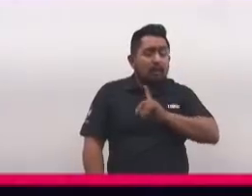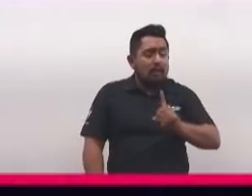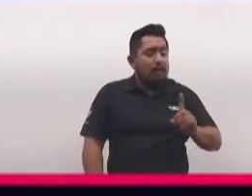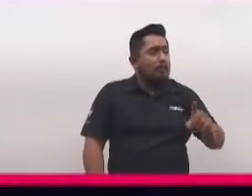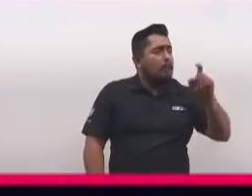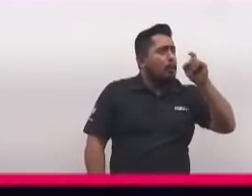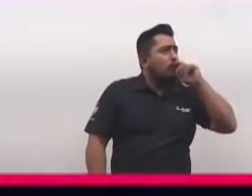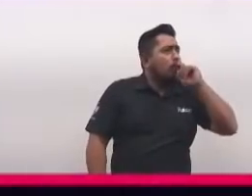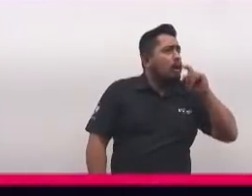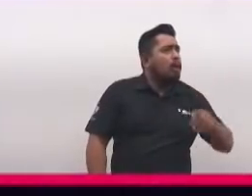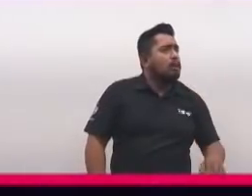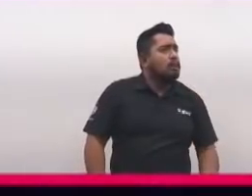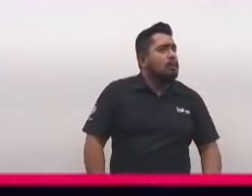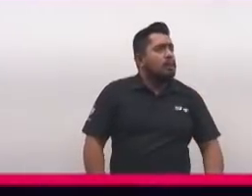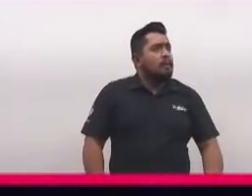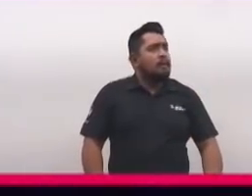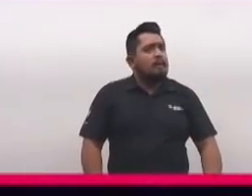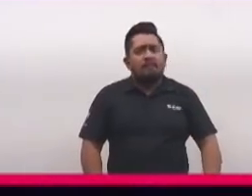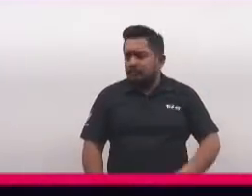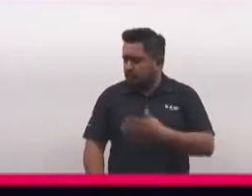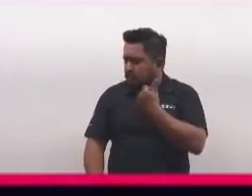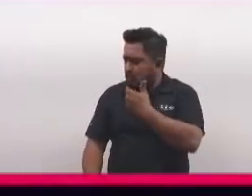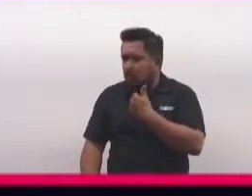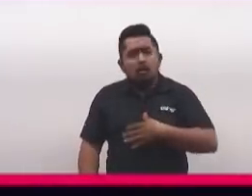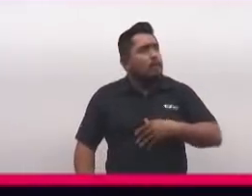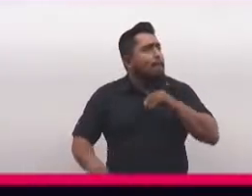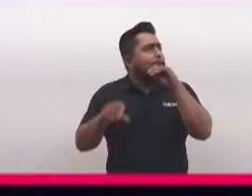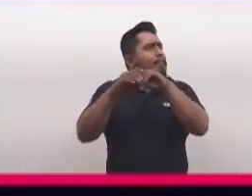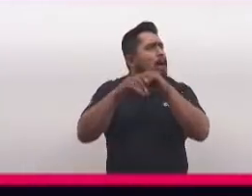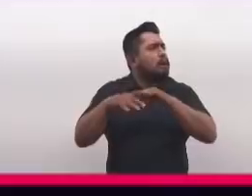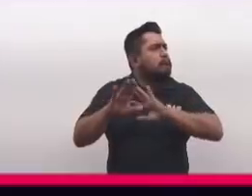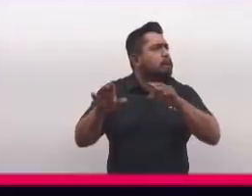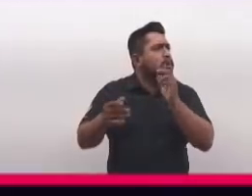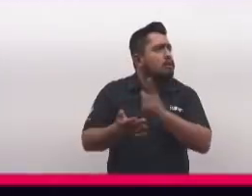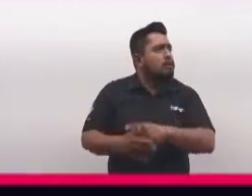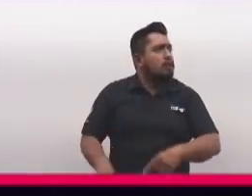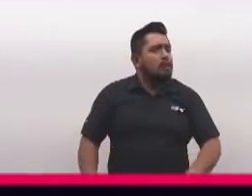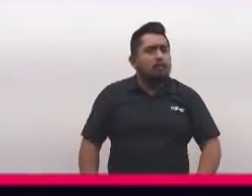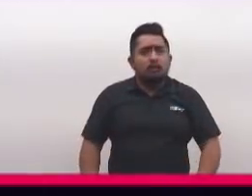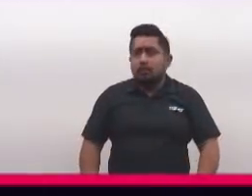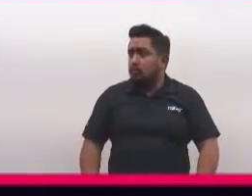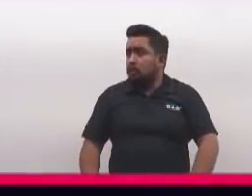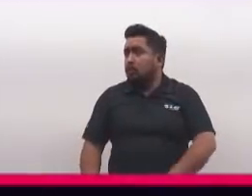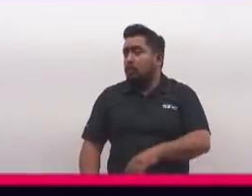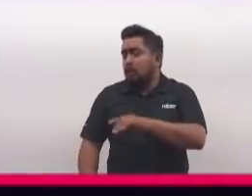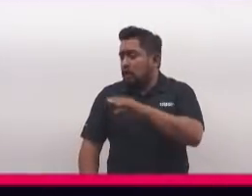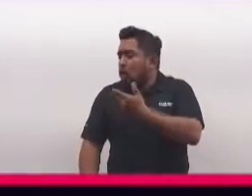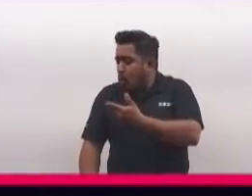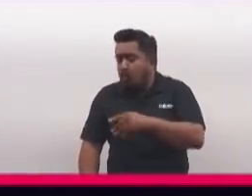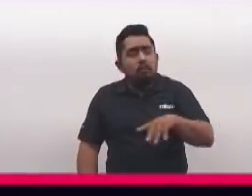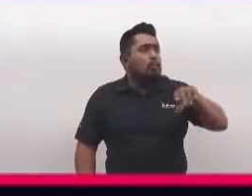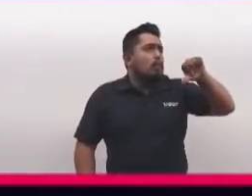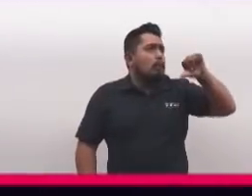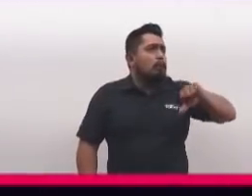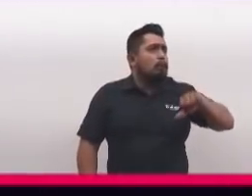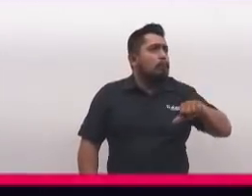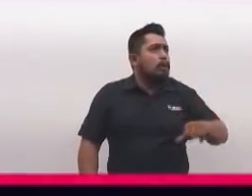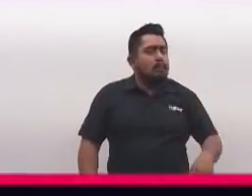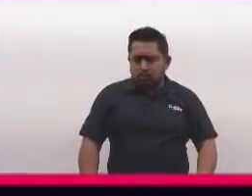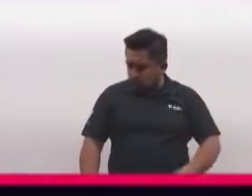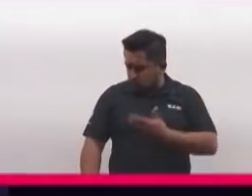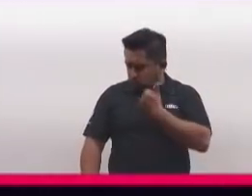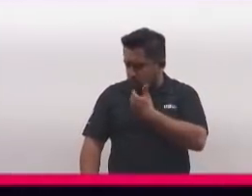qué pasó y le digo vengo del banco ay cómo te fue bien y mal pero qué fue lo que pasó